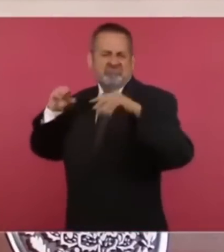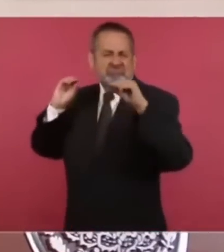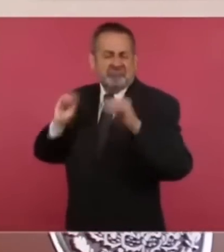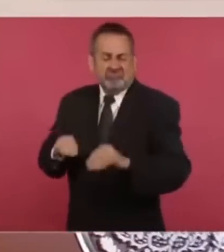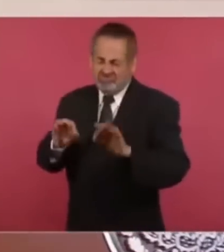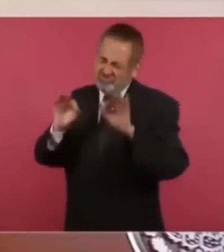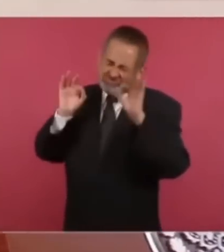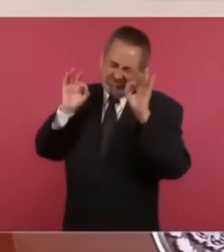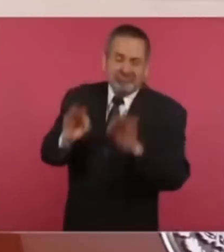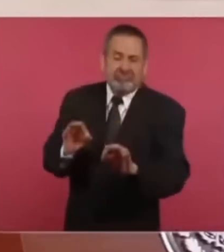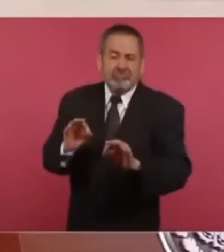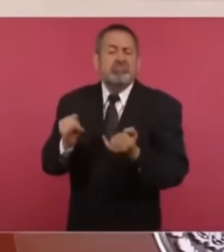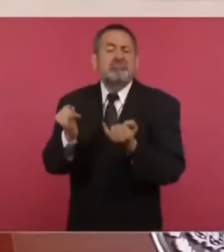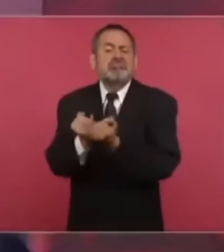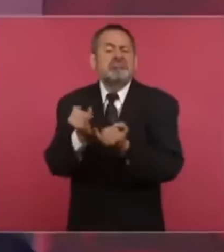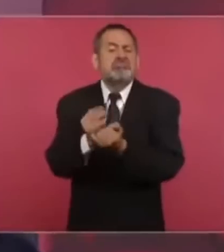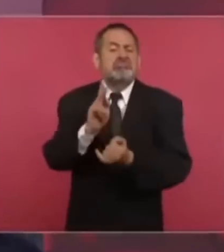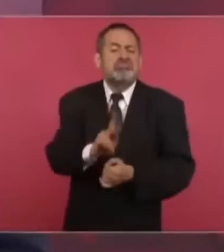mayas,